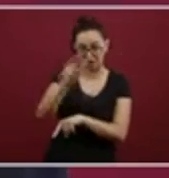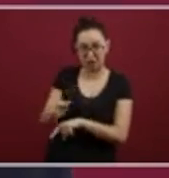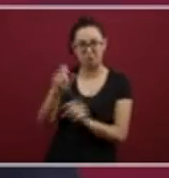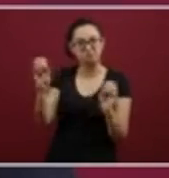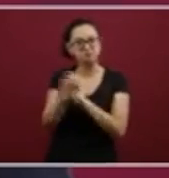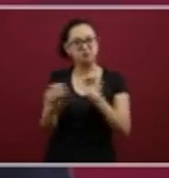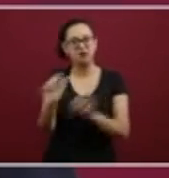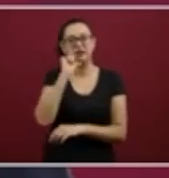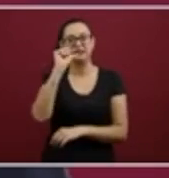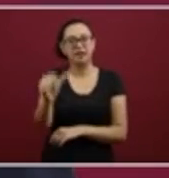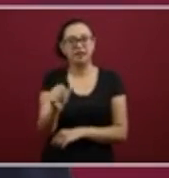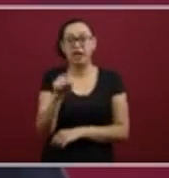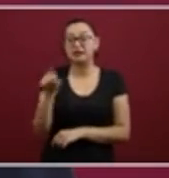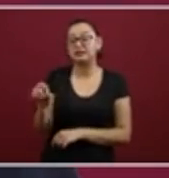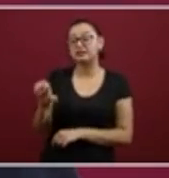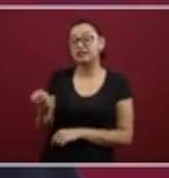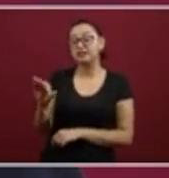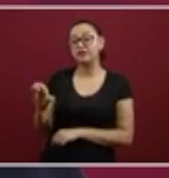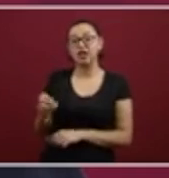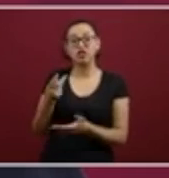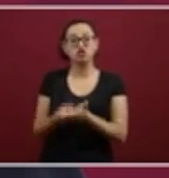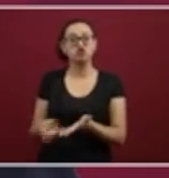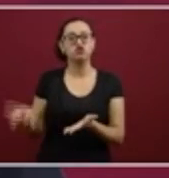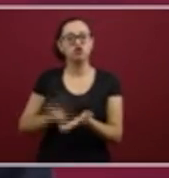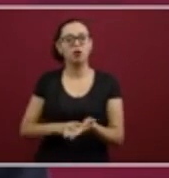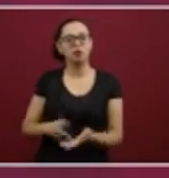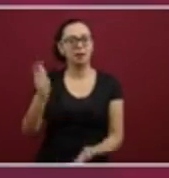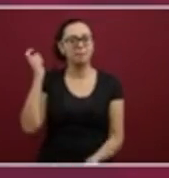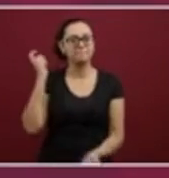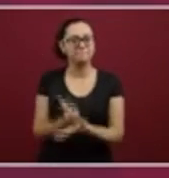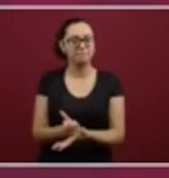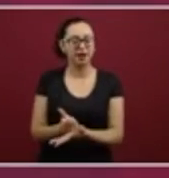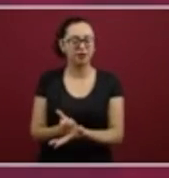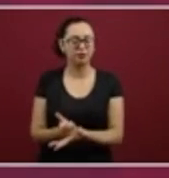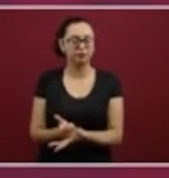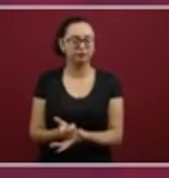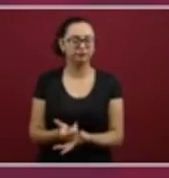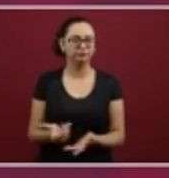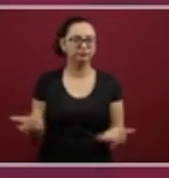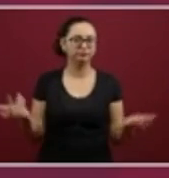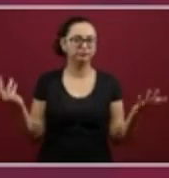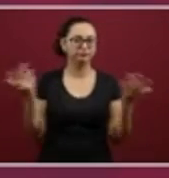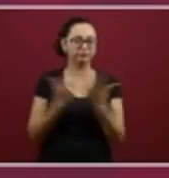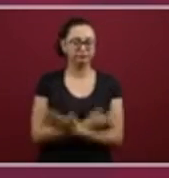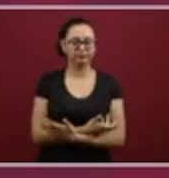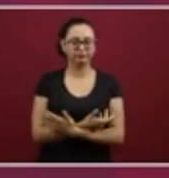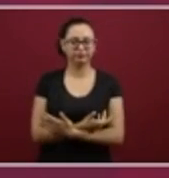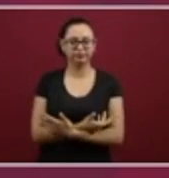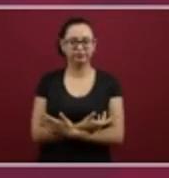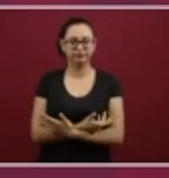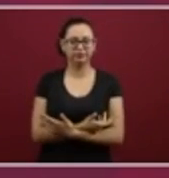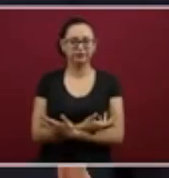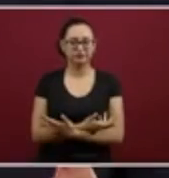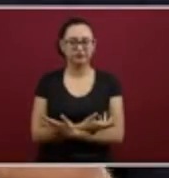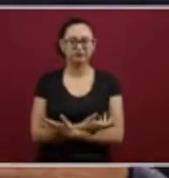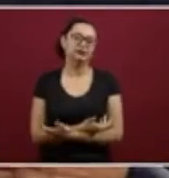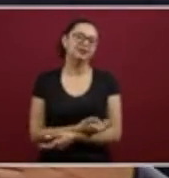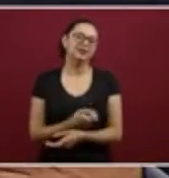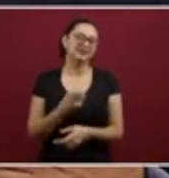Eso lo tiene que pagar la Comisión Federal de Electricidad. Entonces, es un subsidio. En eso